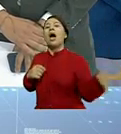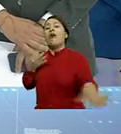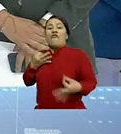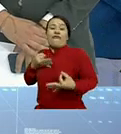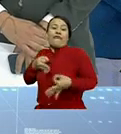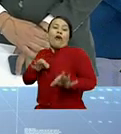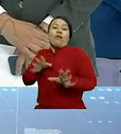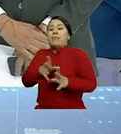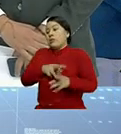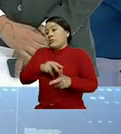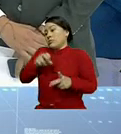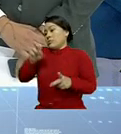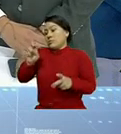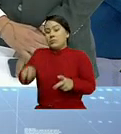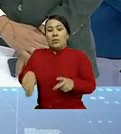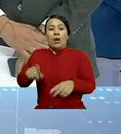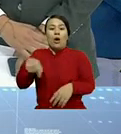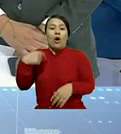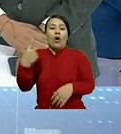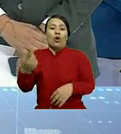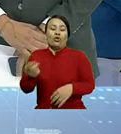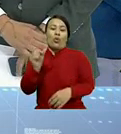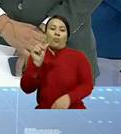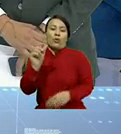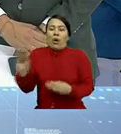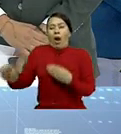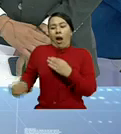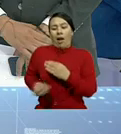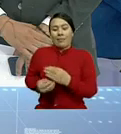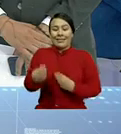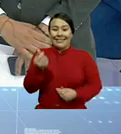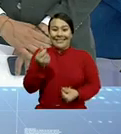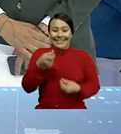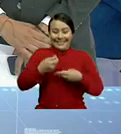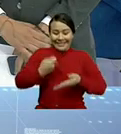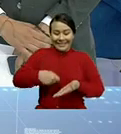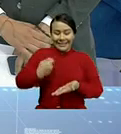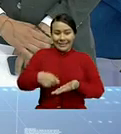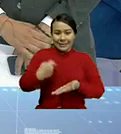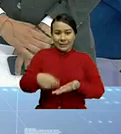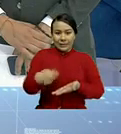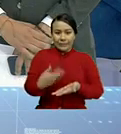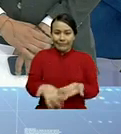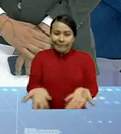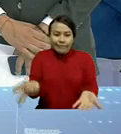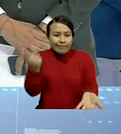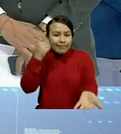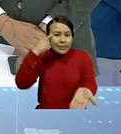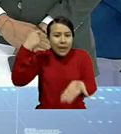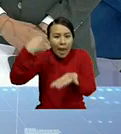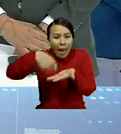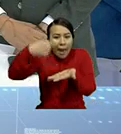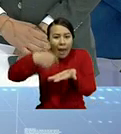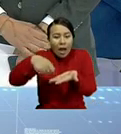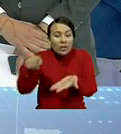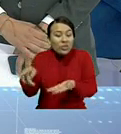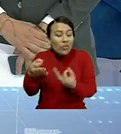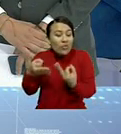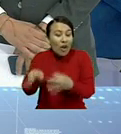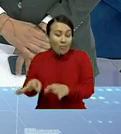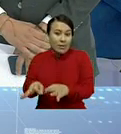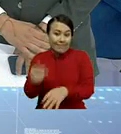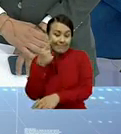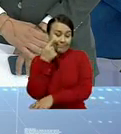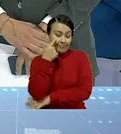en ese equipo y se va a otro que le da un poquito más de billete. Es decir, que eso es pensando en dinero, no en su estilo. Con